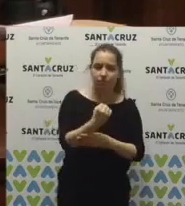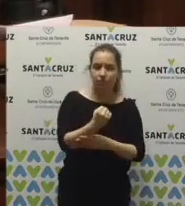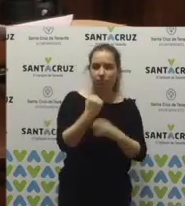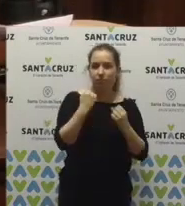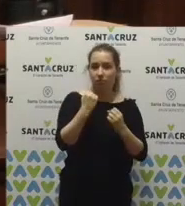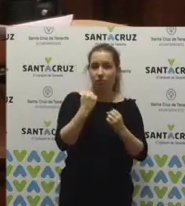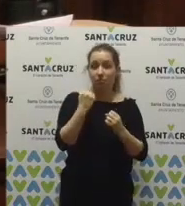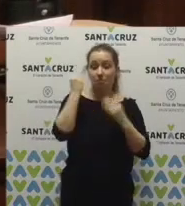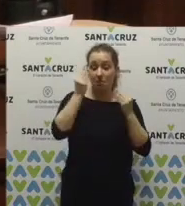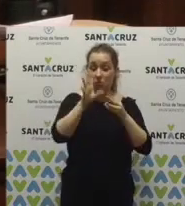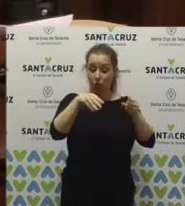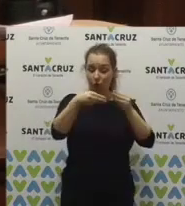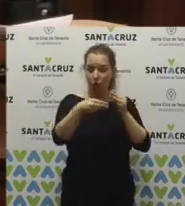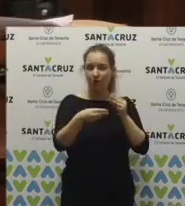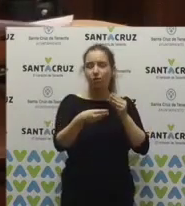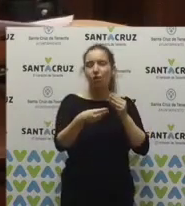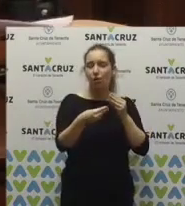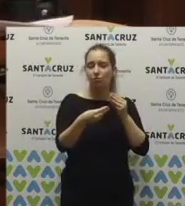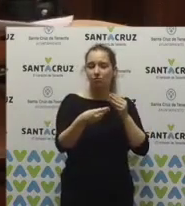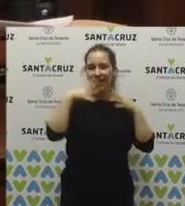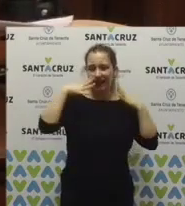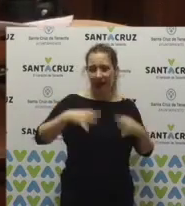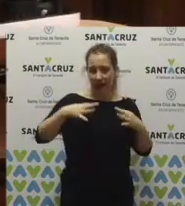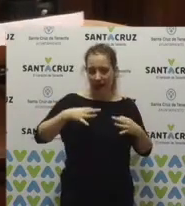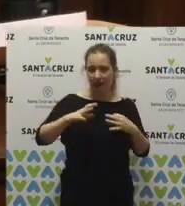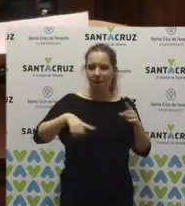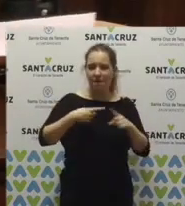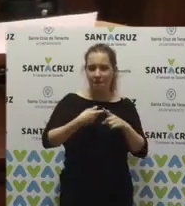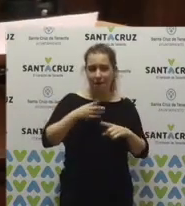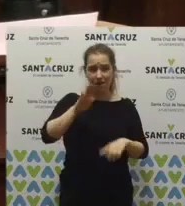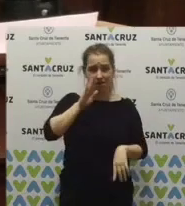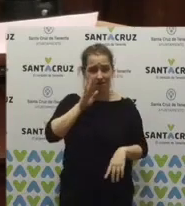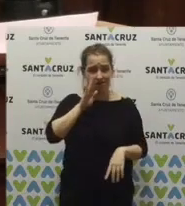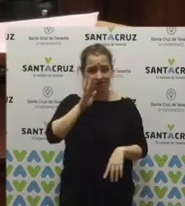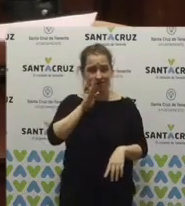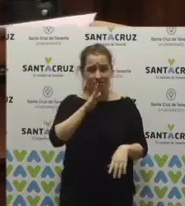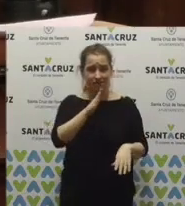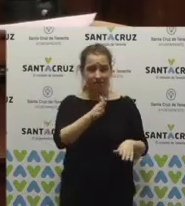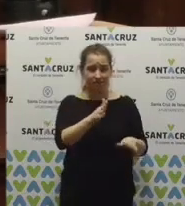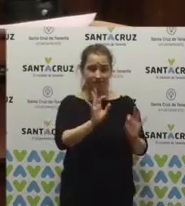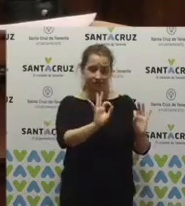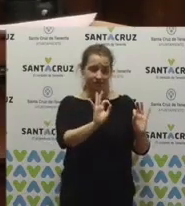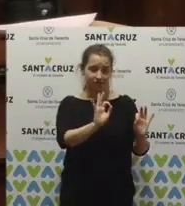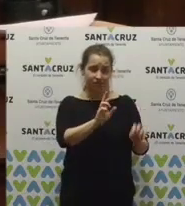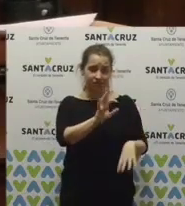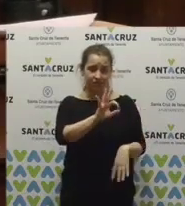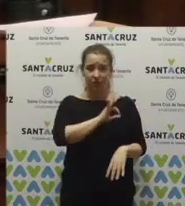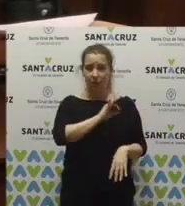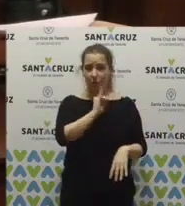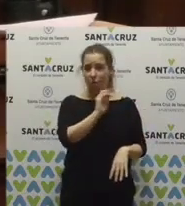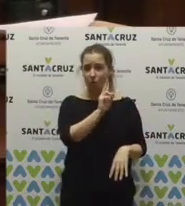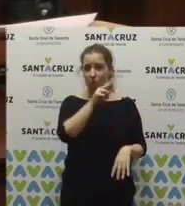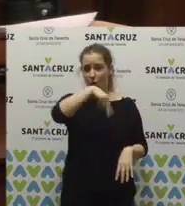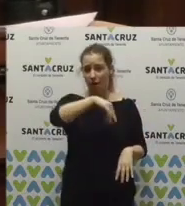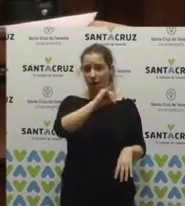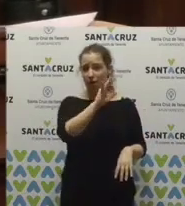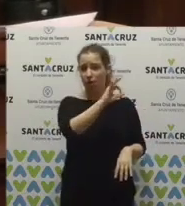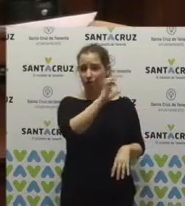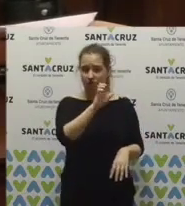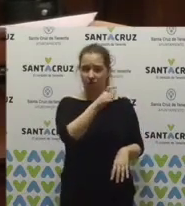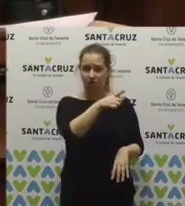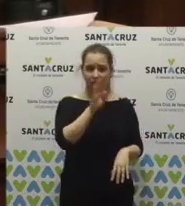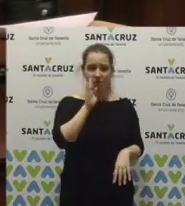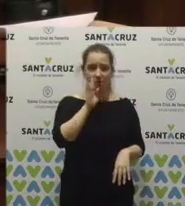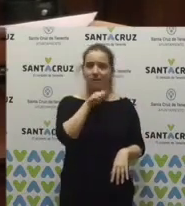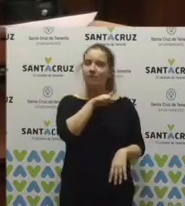comparto también por supuesto la opinión que acaba de decir ahora mismo don juan jose martinez con respecto a que tiene